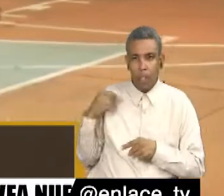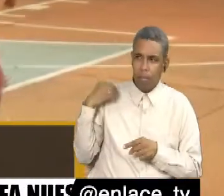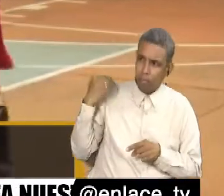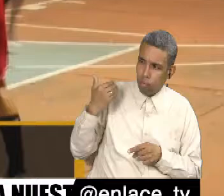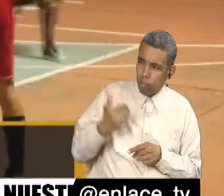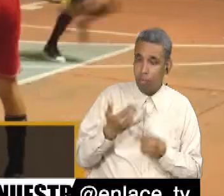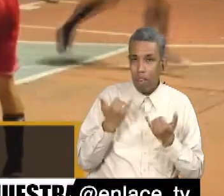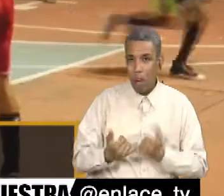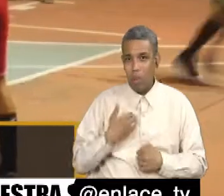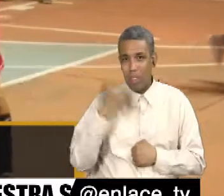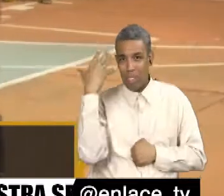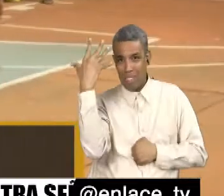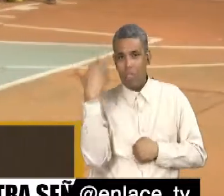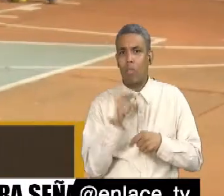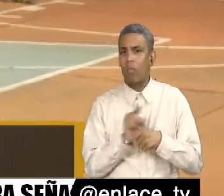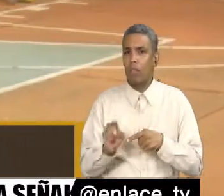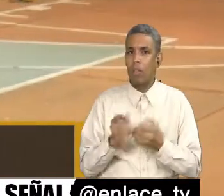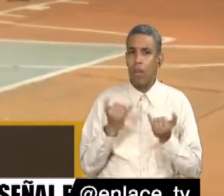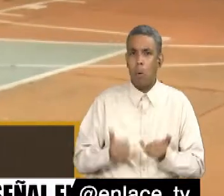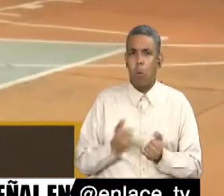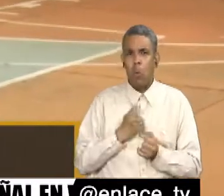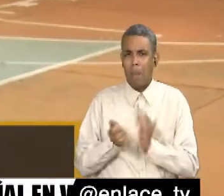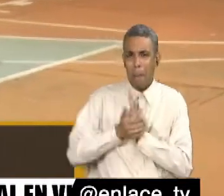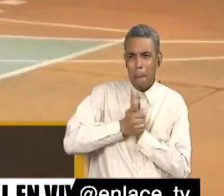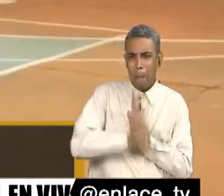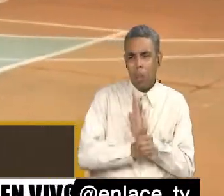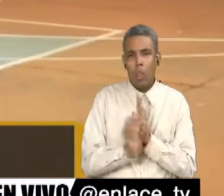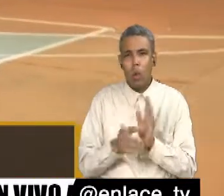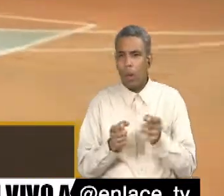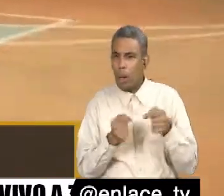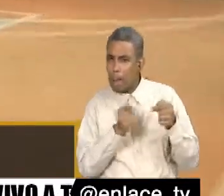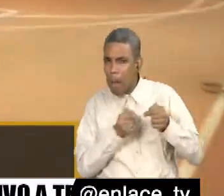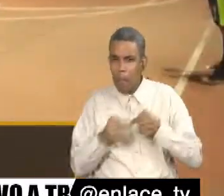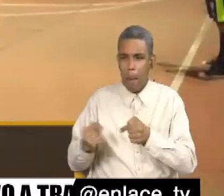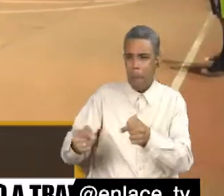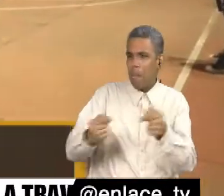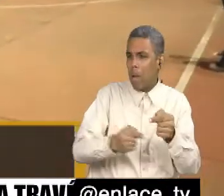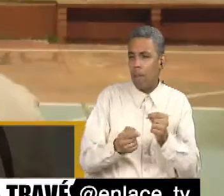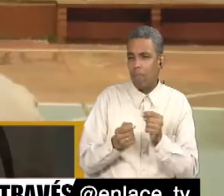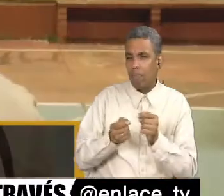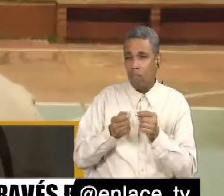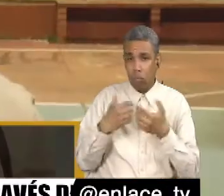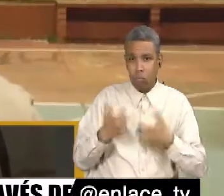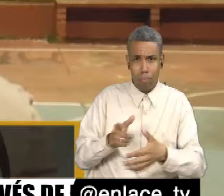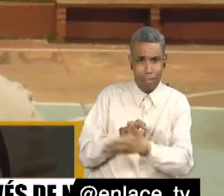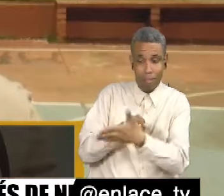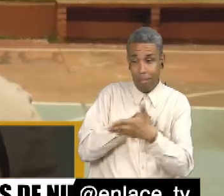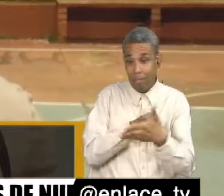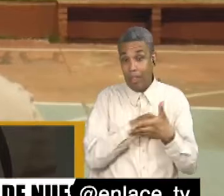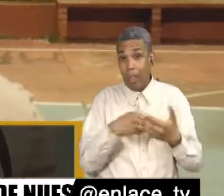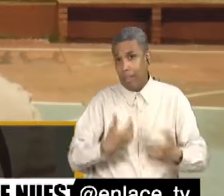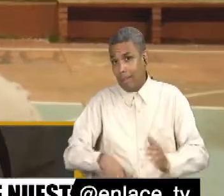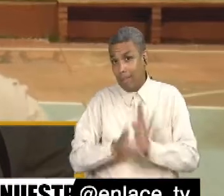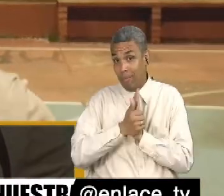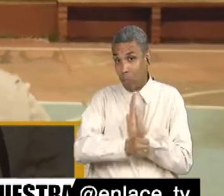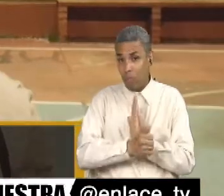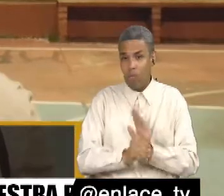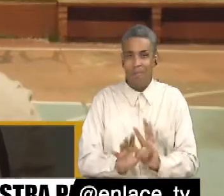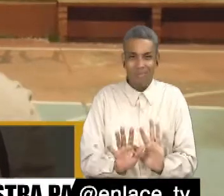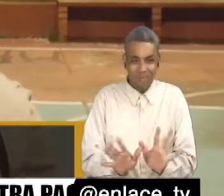cual es un campeonato competitivo, en el cual en la quinta fecha ya podemos ver de que es un campeonato que ya vamos saliendo